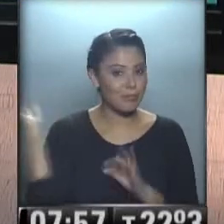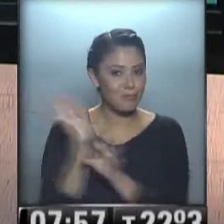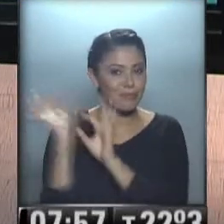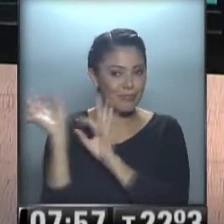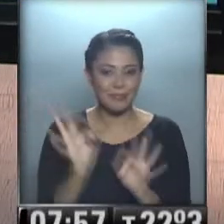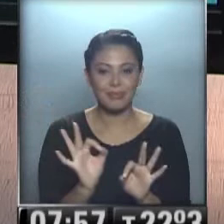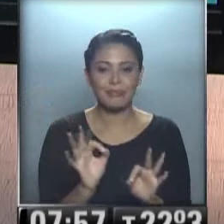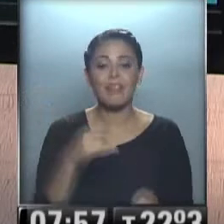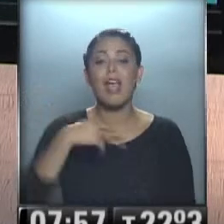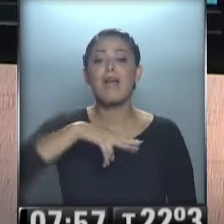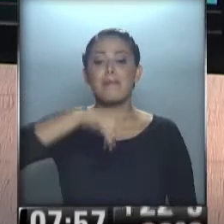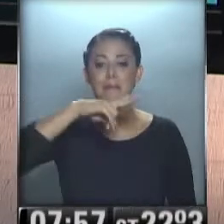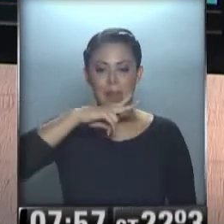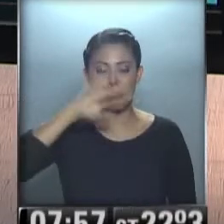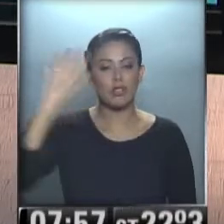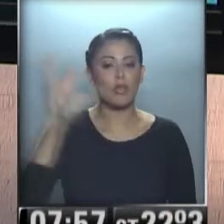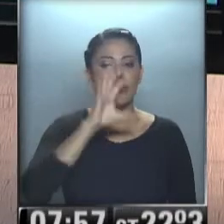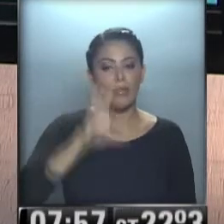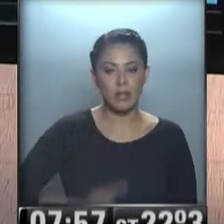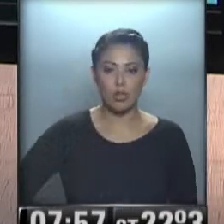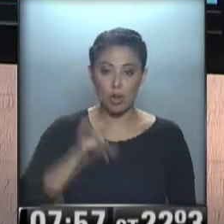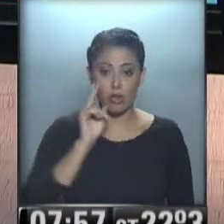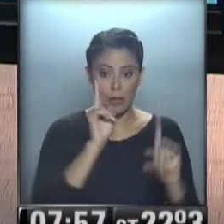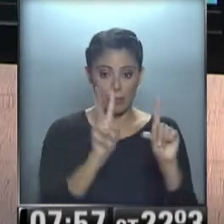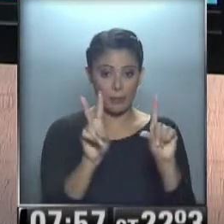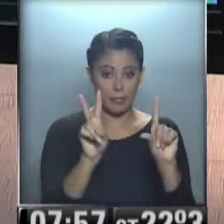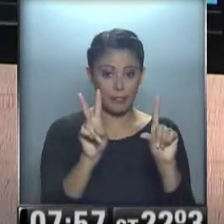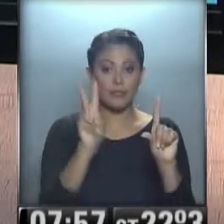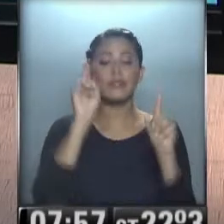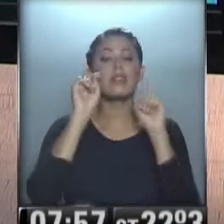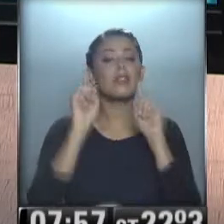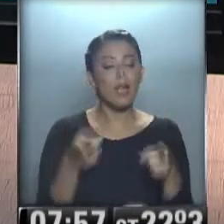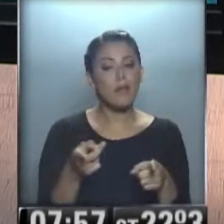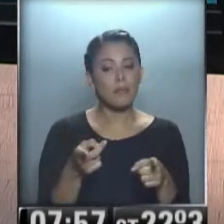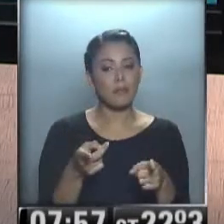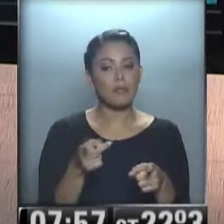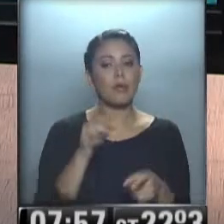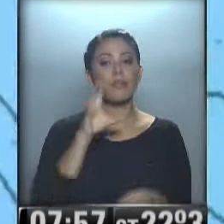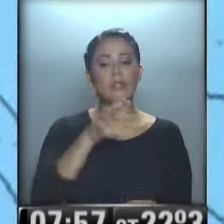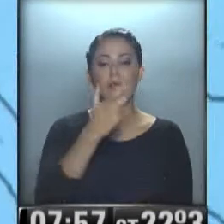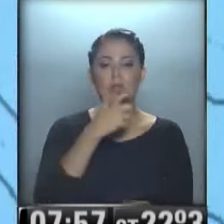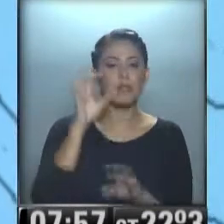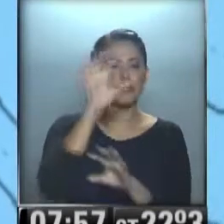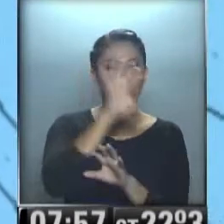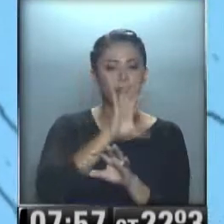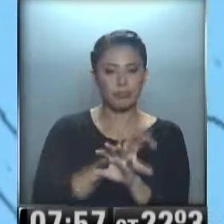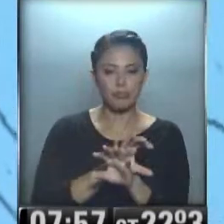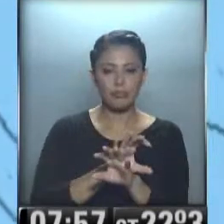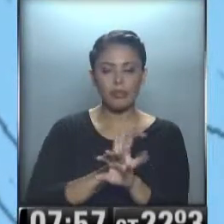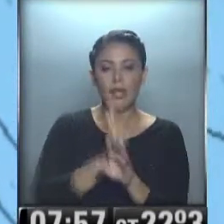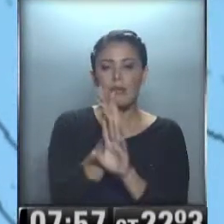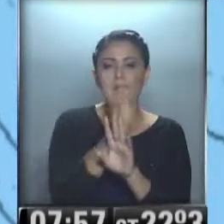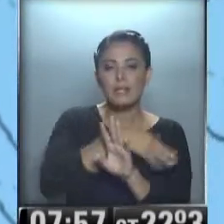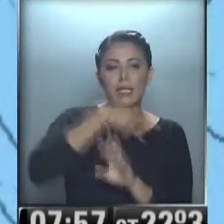cómo? Viernes, todo el noroeste, fíjense ustedes, Incluso en la región cuyana, pero pegadito ahí a la